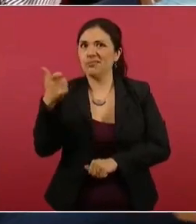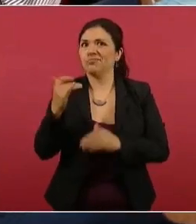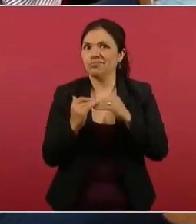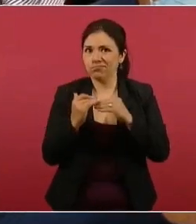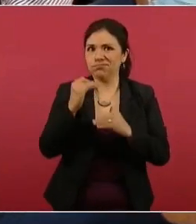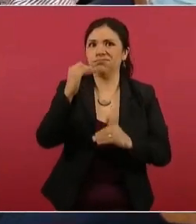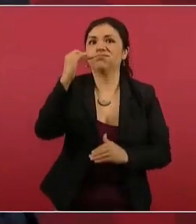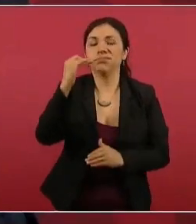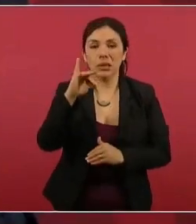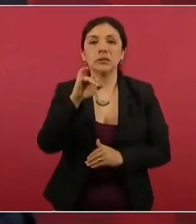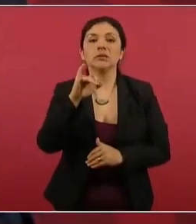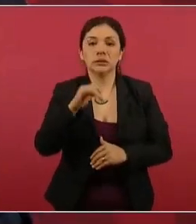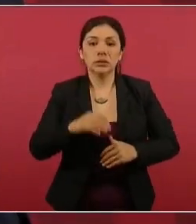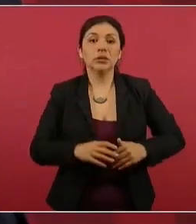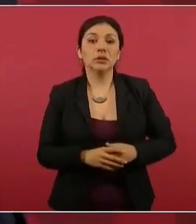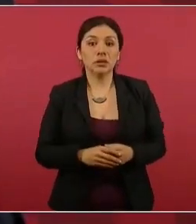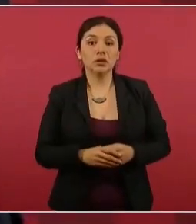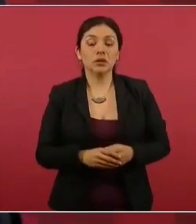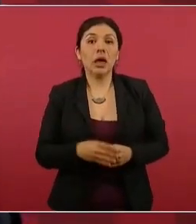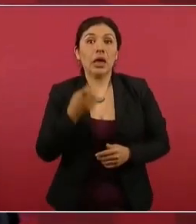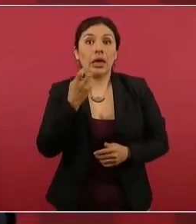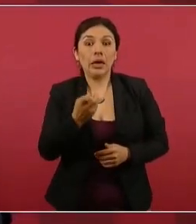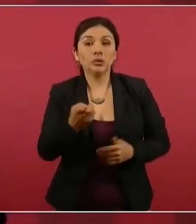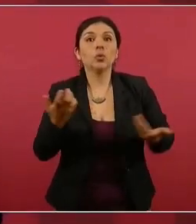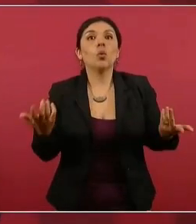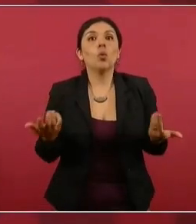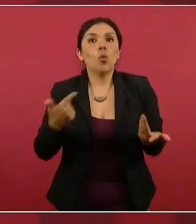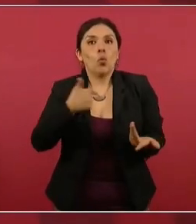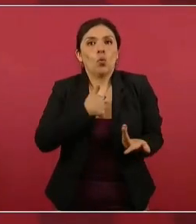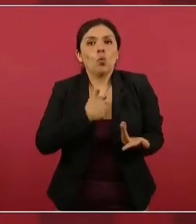¿Sí? Entonces, ¿cómo le hacemos